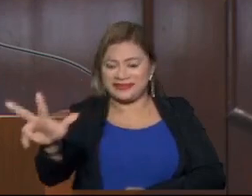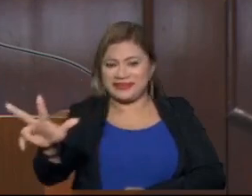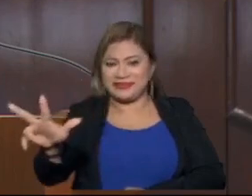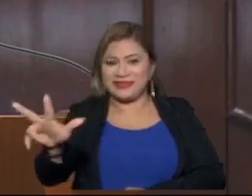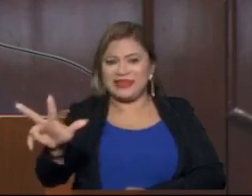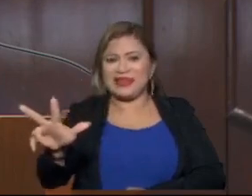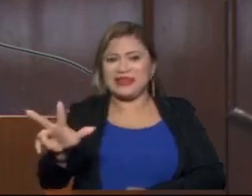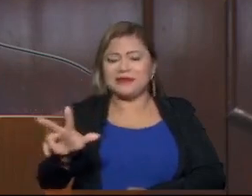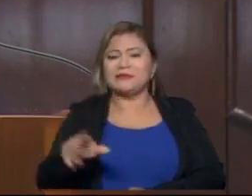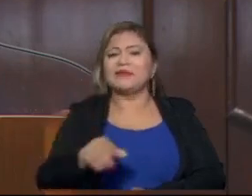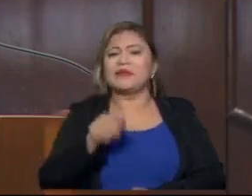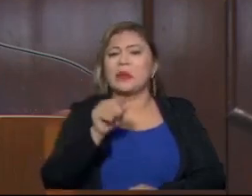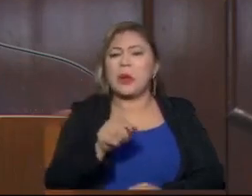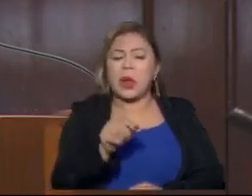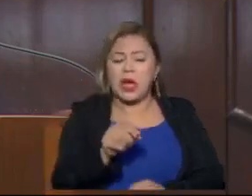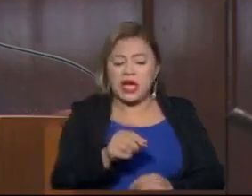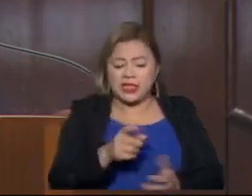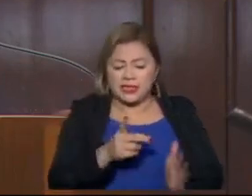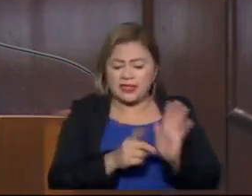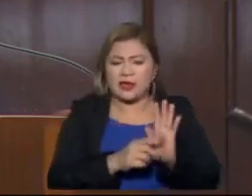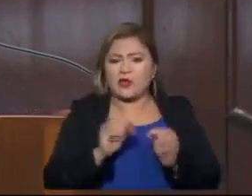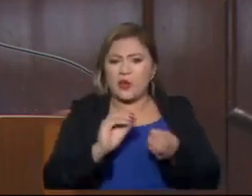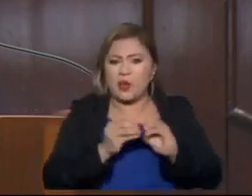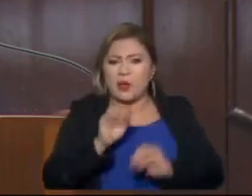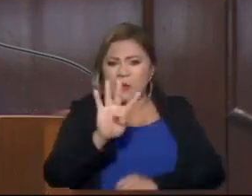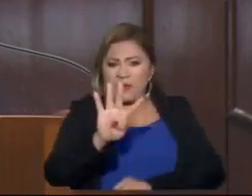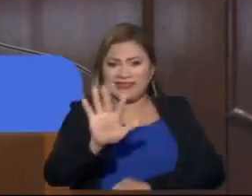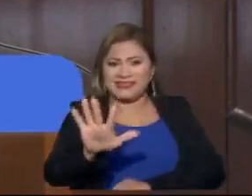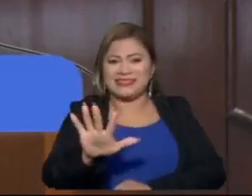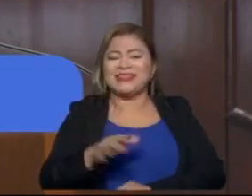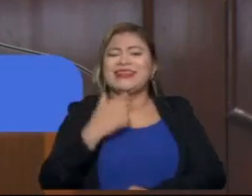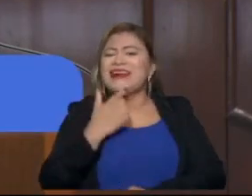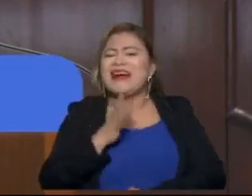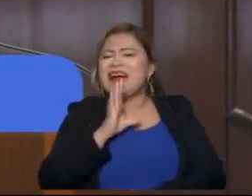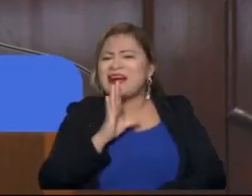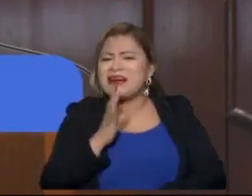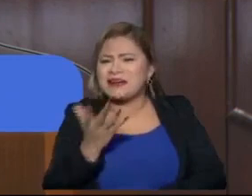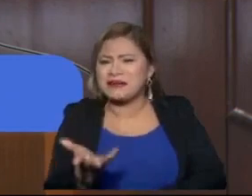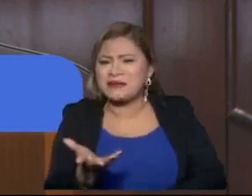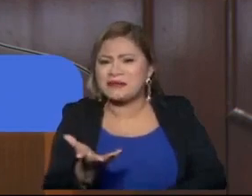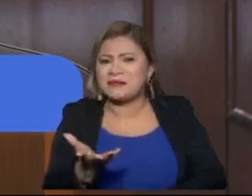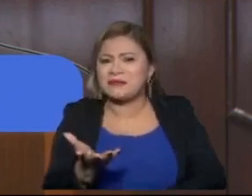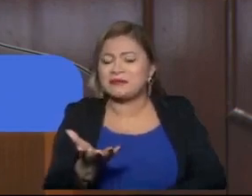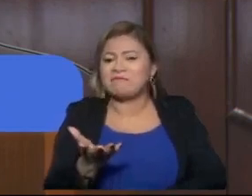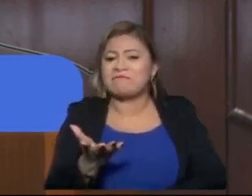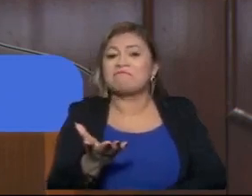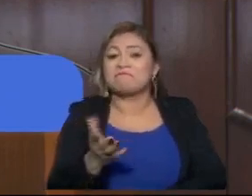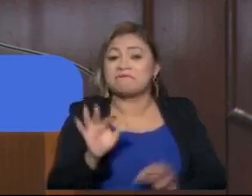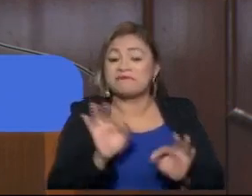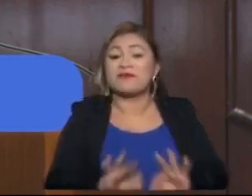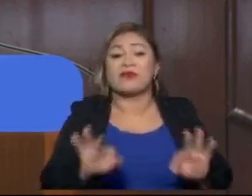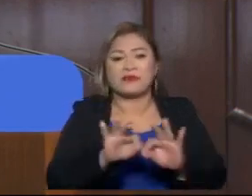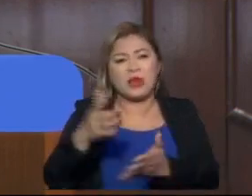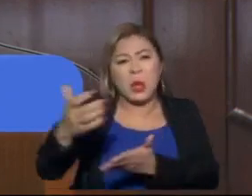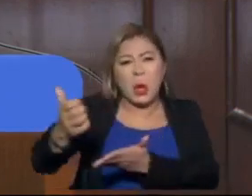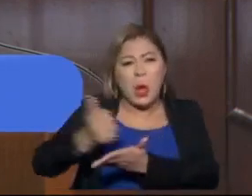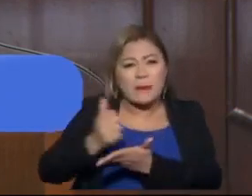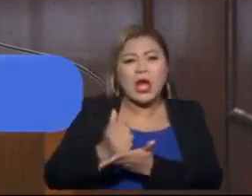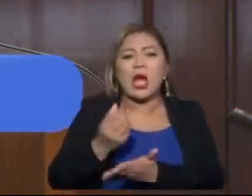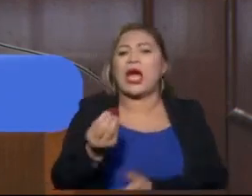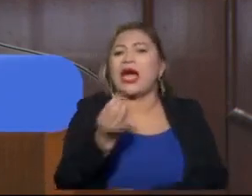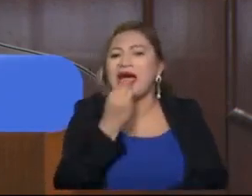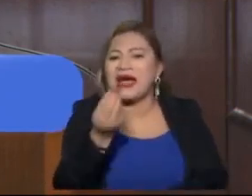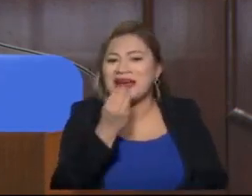el decreto ejecutivo número 45, establecimos la mesa para la compra conjunta de